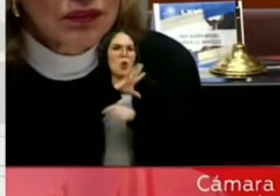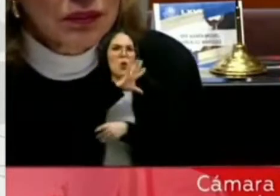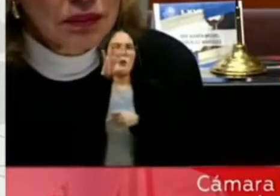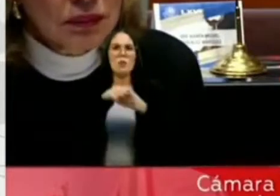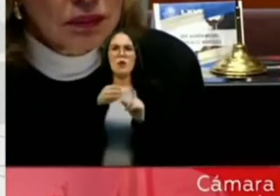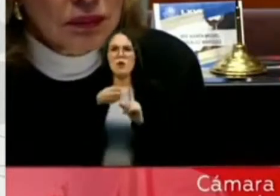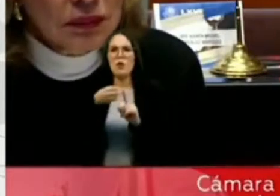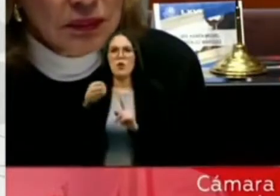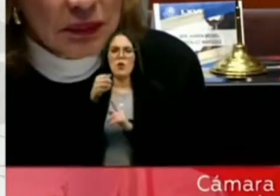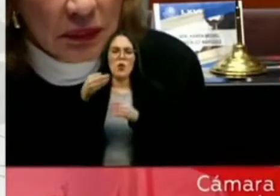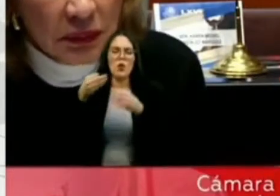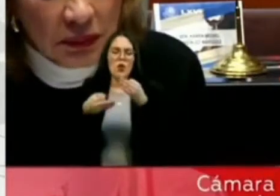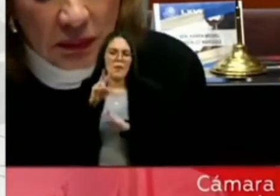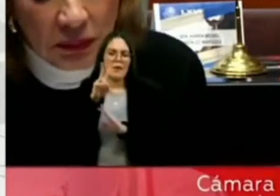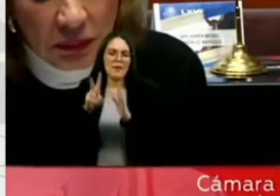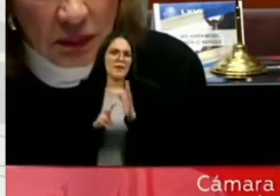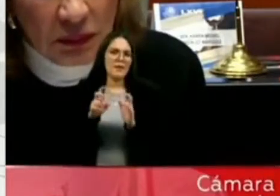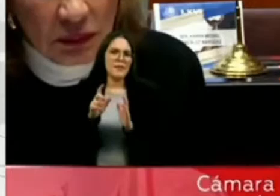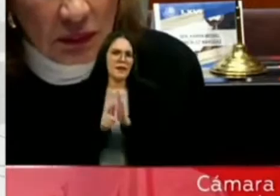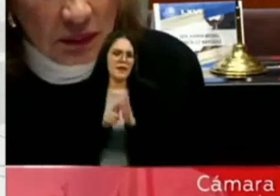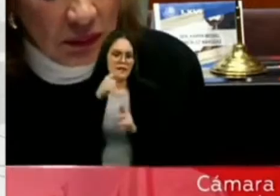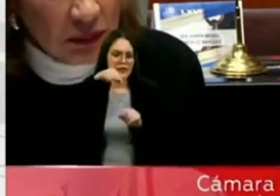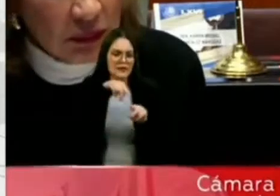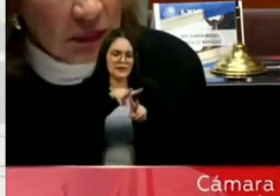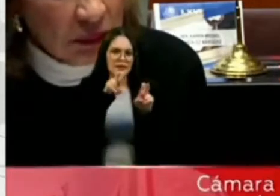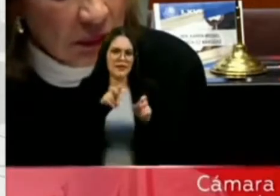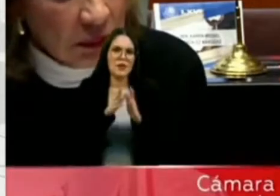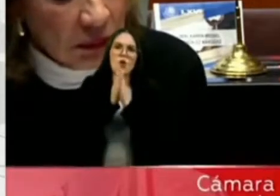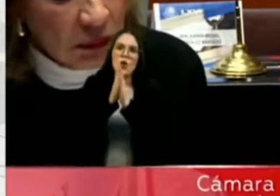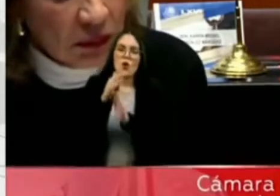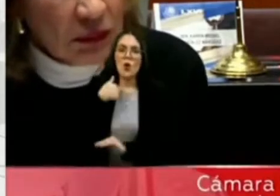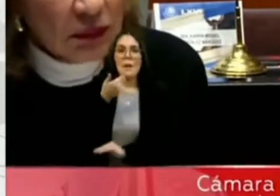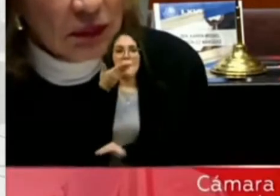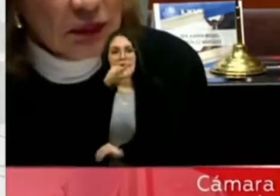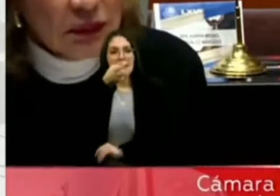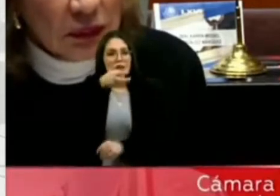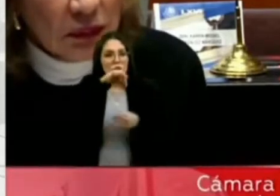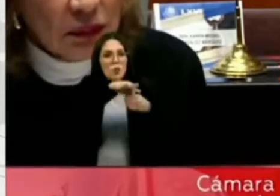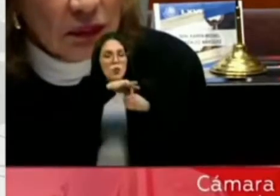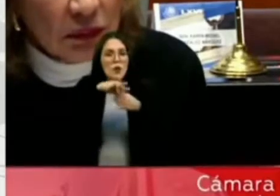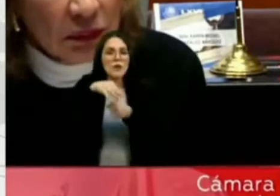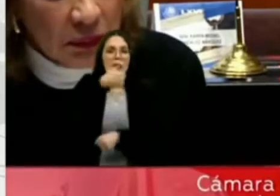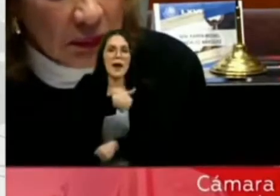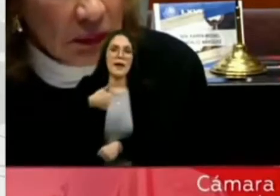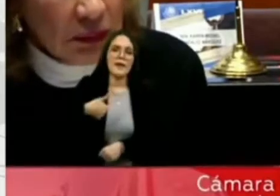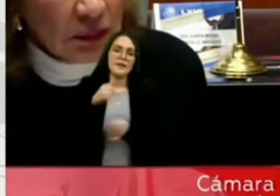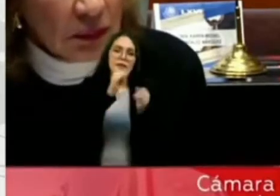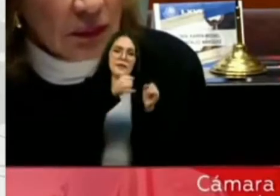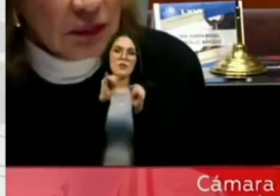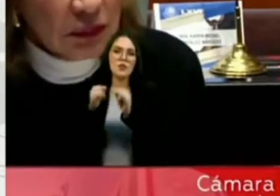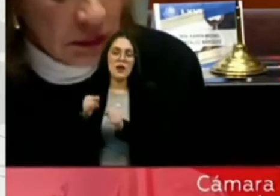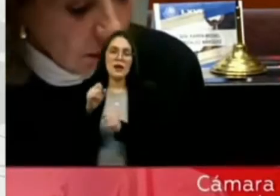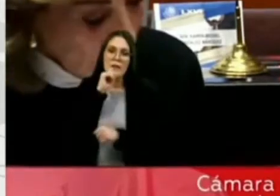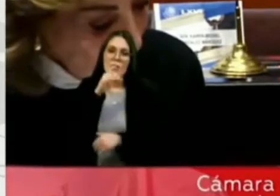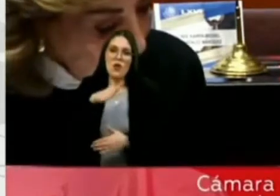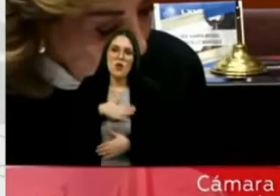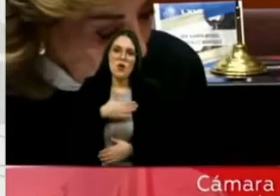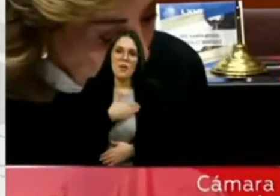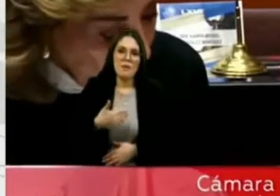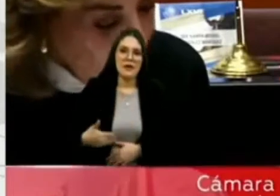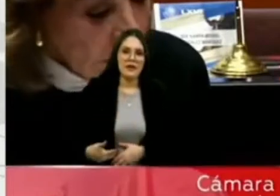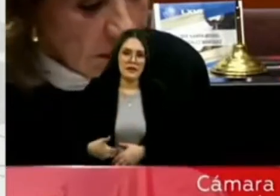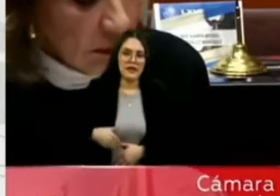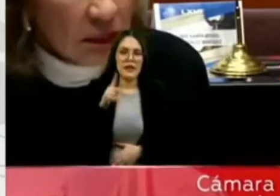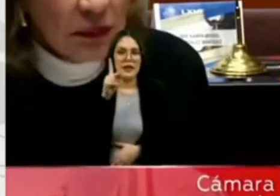constitucional. Le rogamos que ponga a votación esto y expreso, por supuesto, como presidente de Acción Nacional,